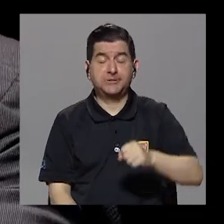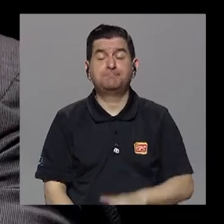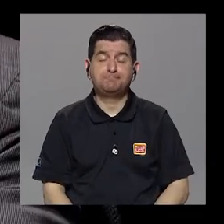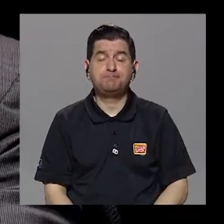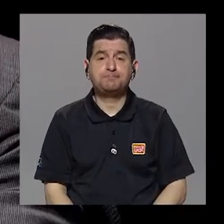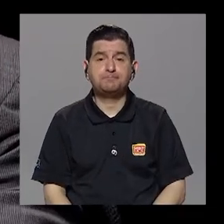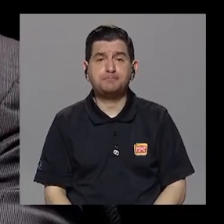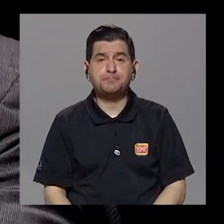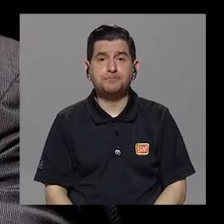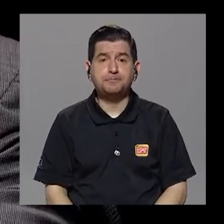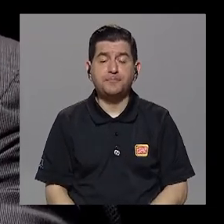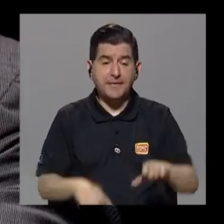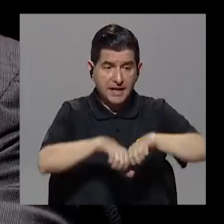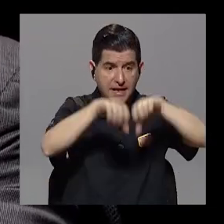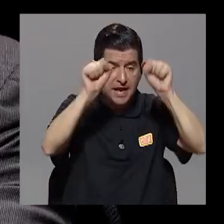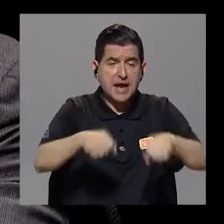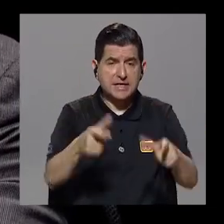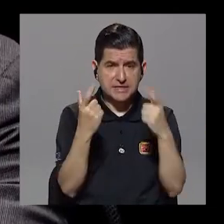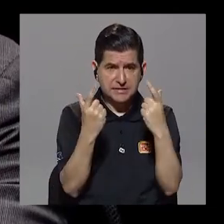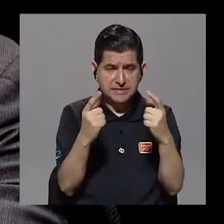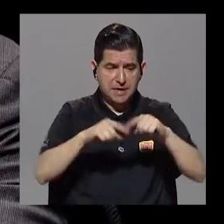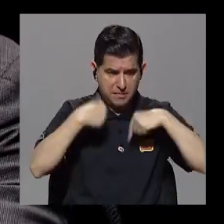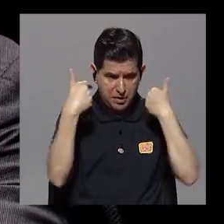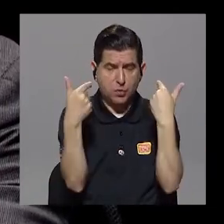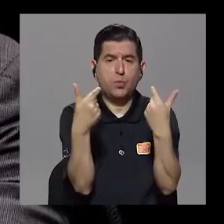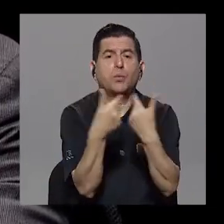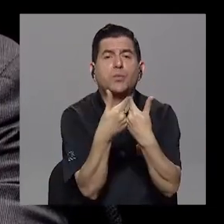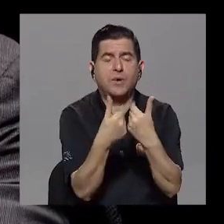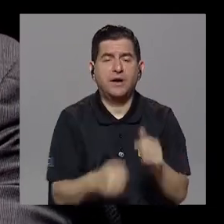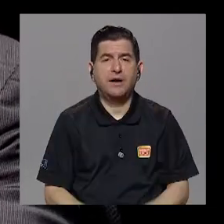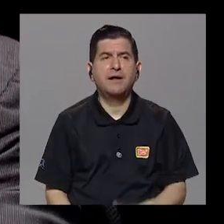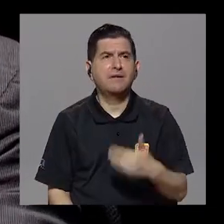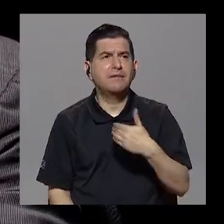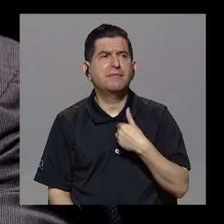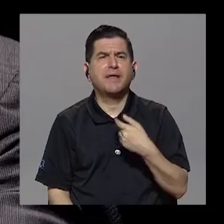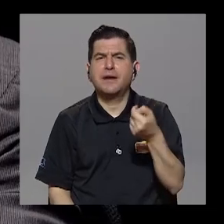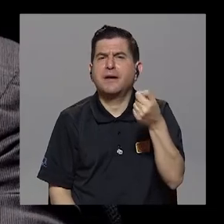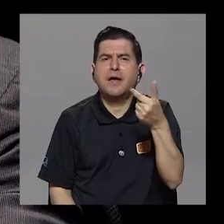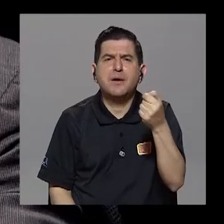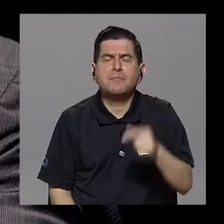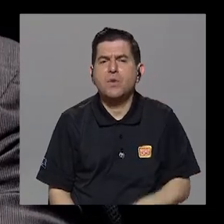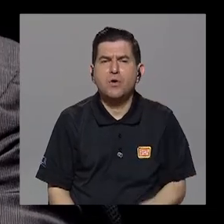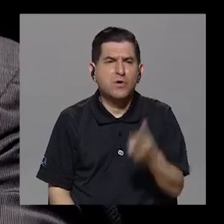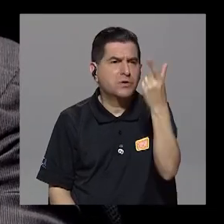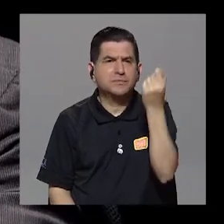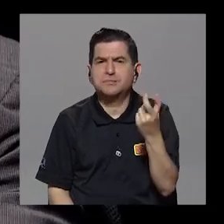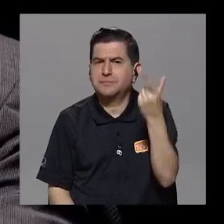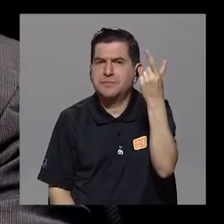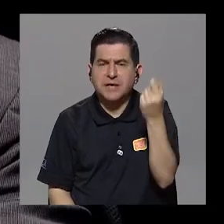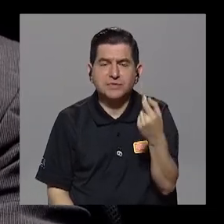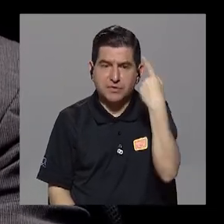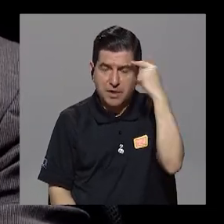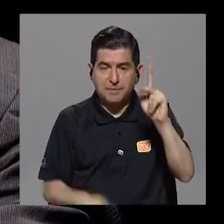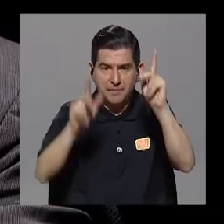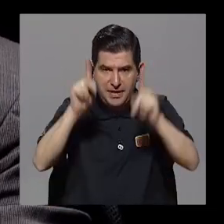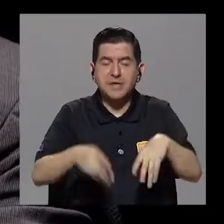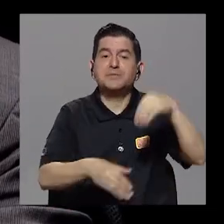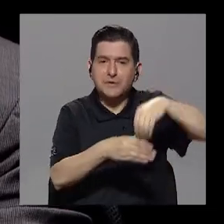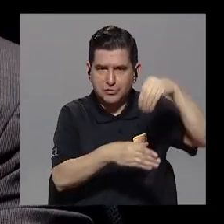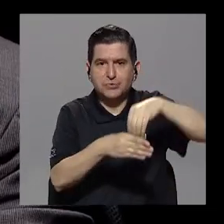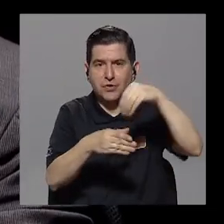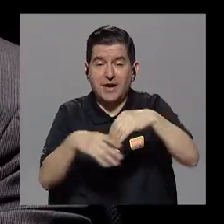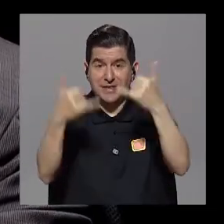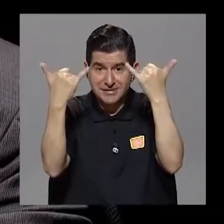porque el régimen de capitalización colectiva tiene muy pocos pensionados para la gente que